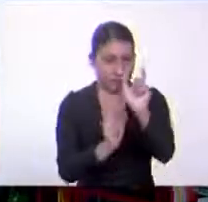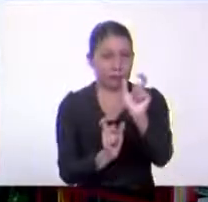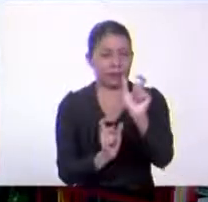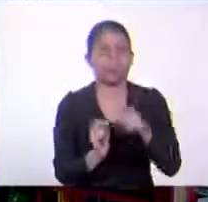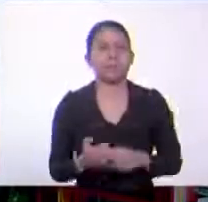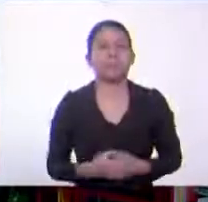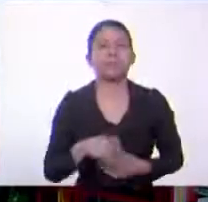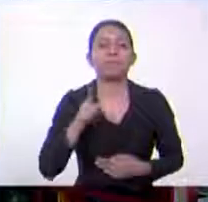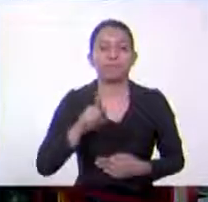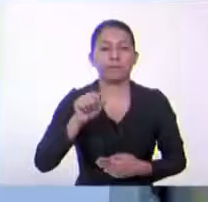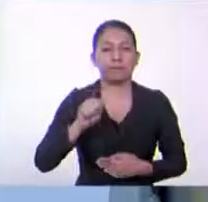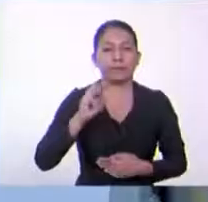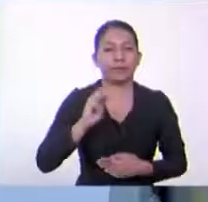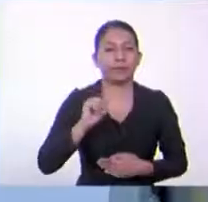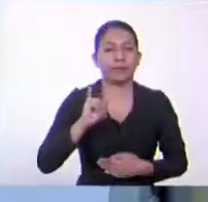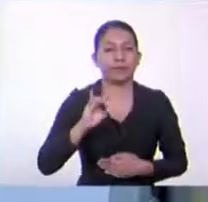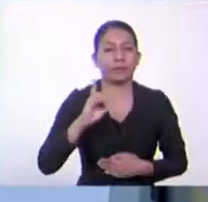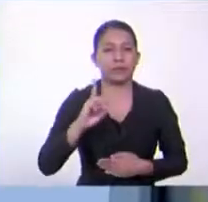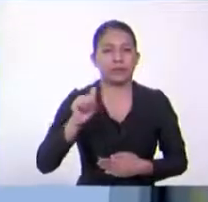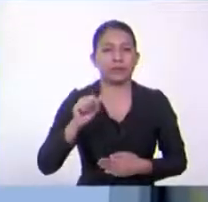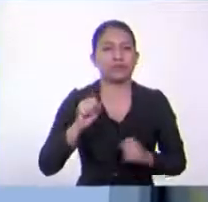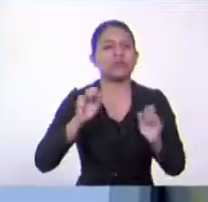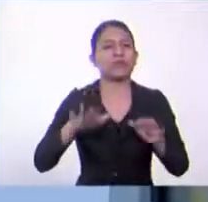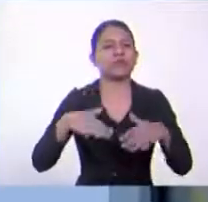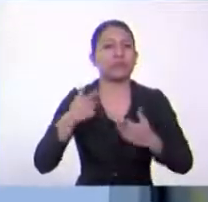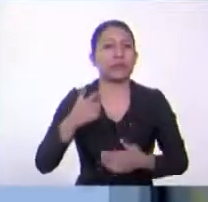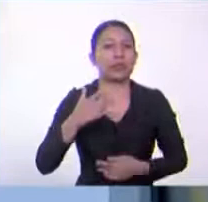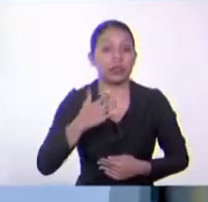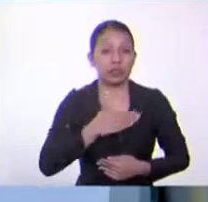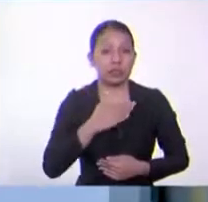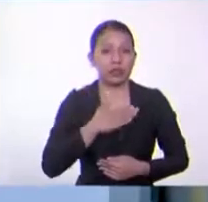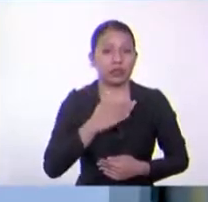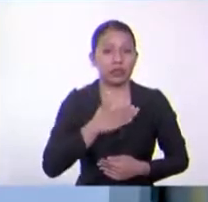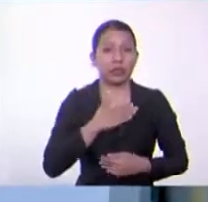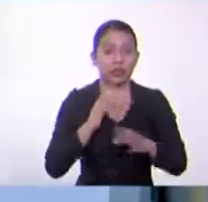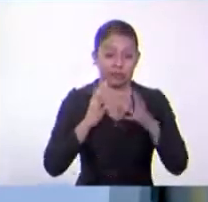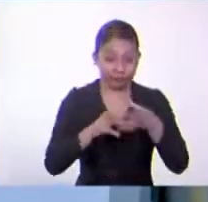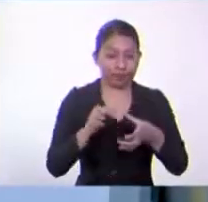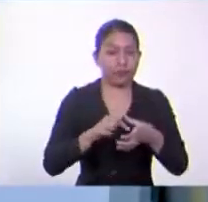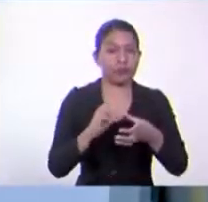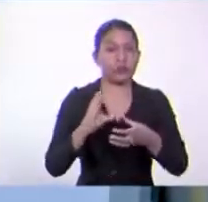con respecto a las aminas es que estas presentan el grupo